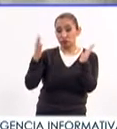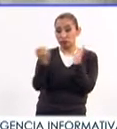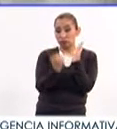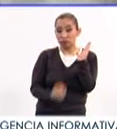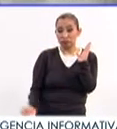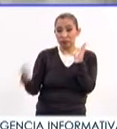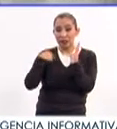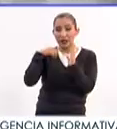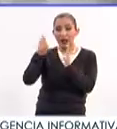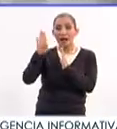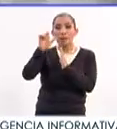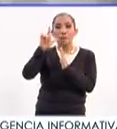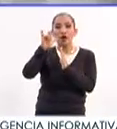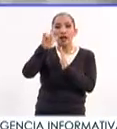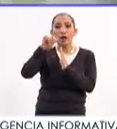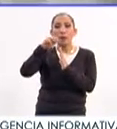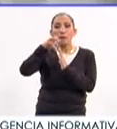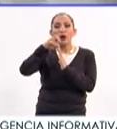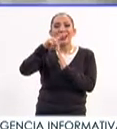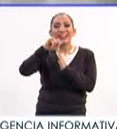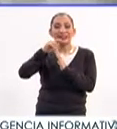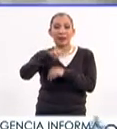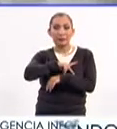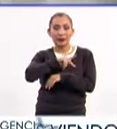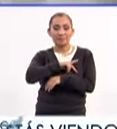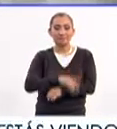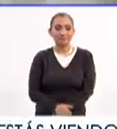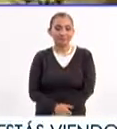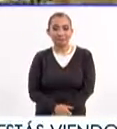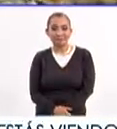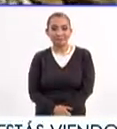Su obra más conocida es el bolero Morenita Mía.